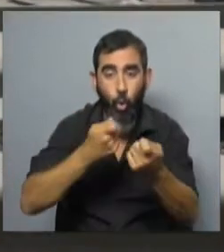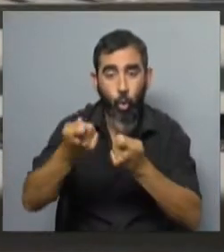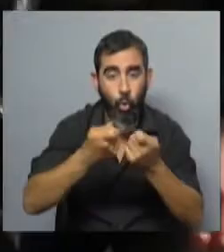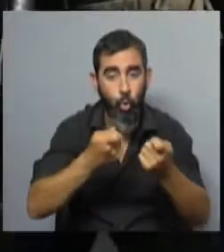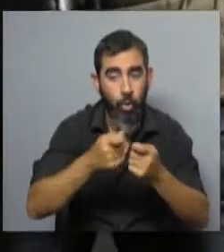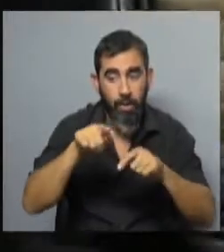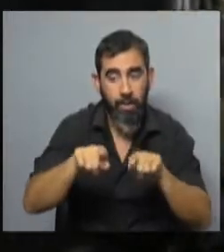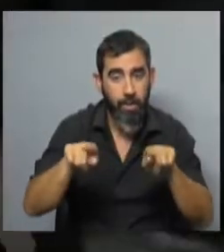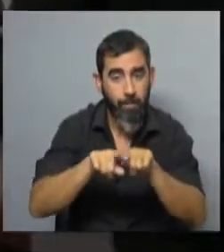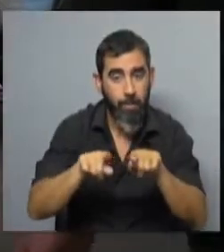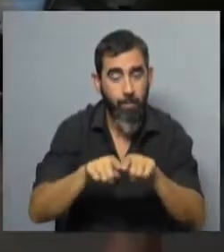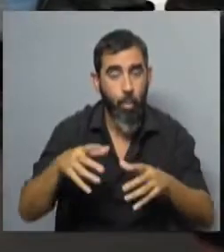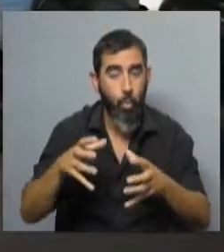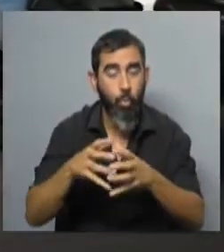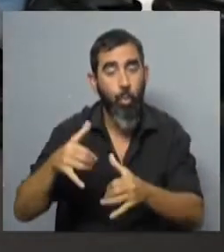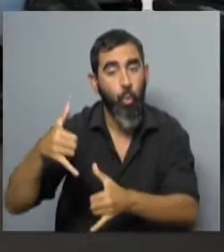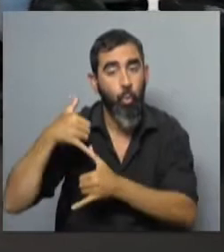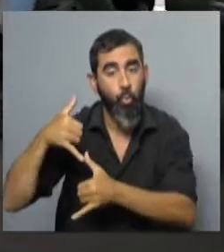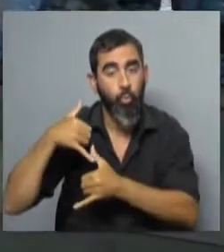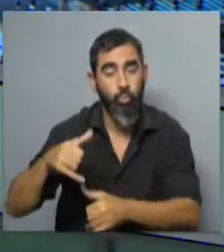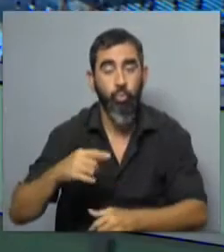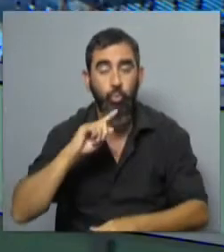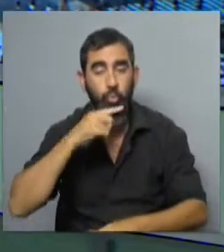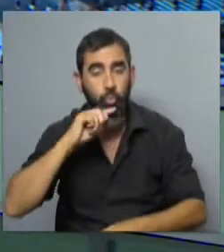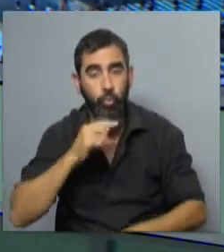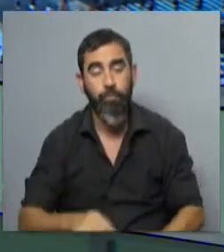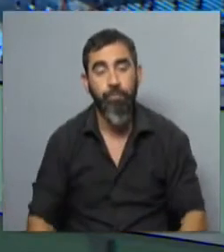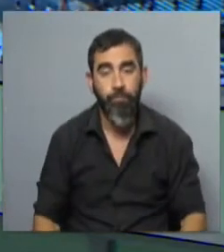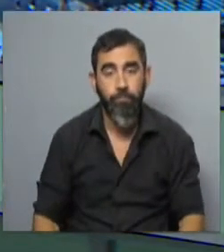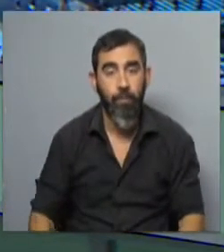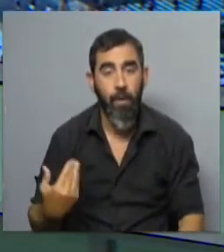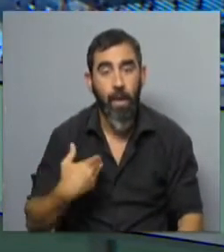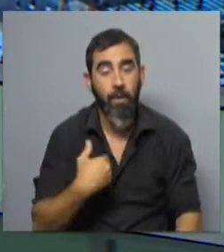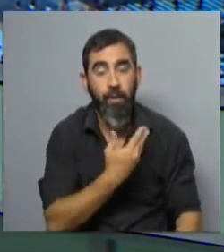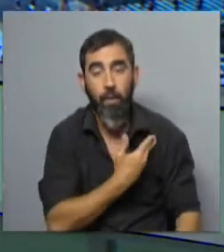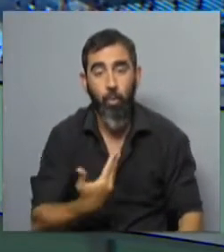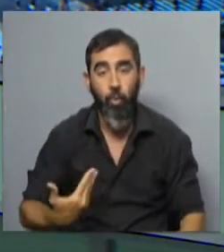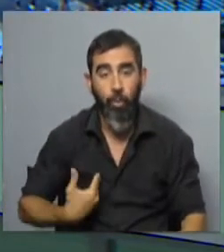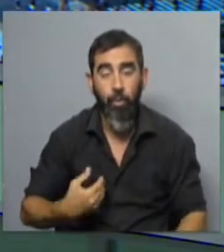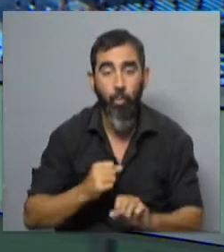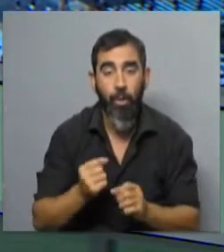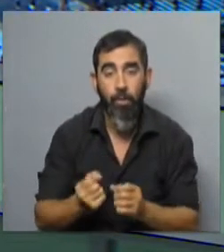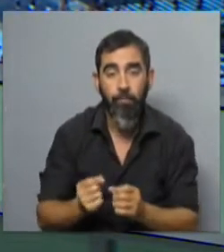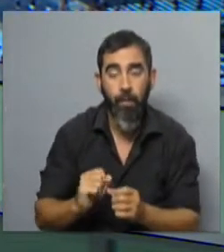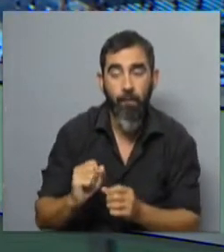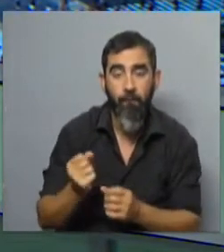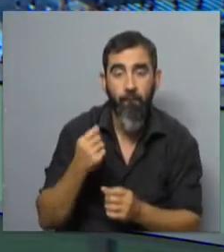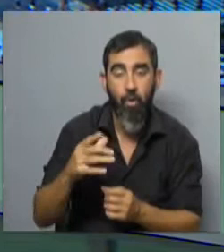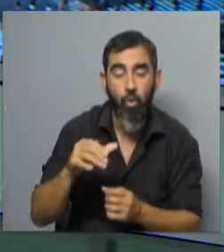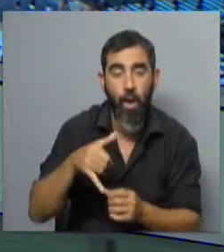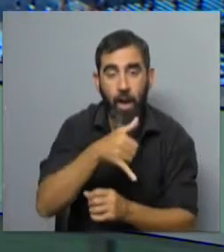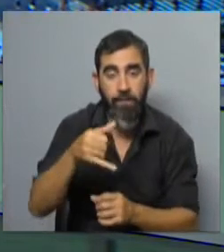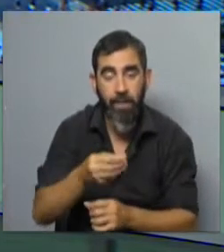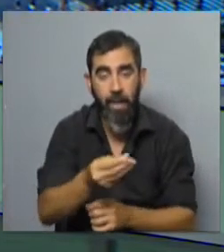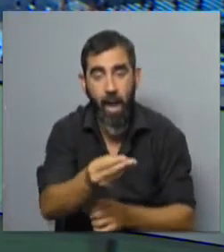de Chernóbil por las tropas rusas. En Argentina, el gobierno está evaluando subir las retenciones al aceite y harina